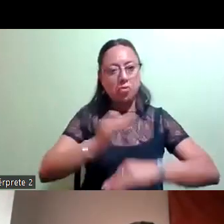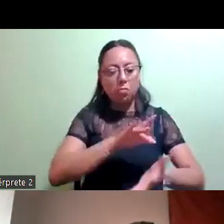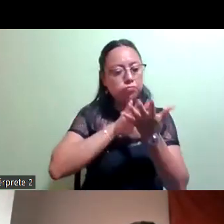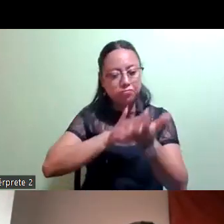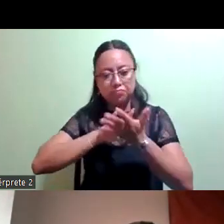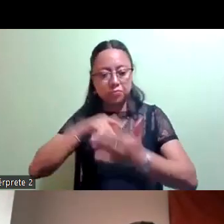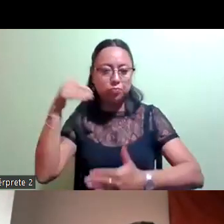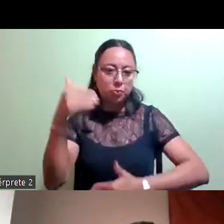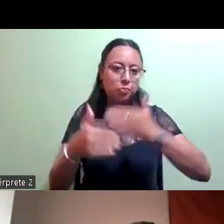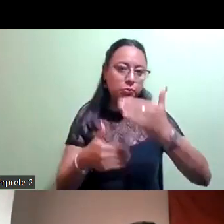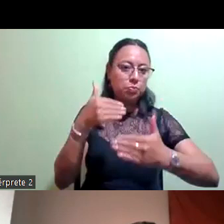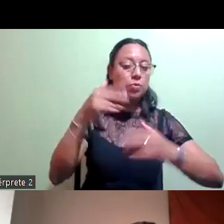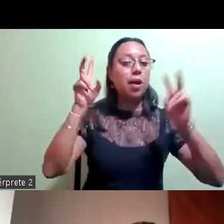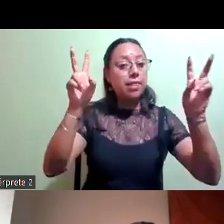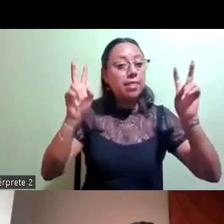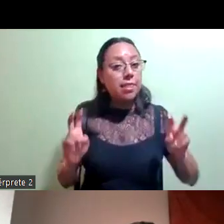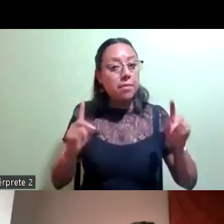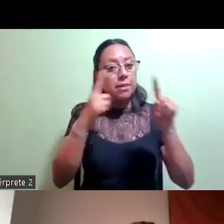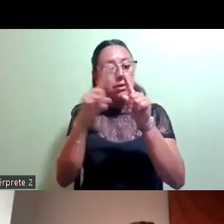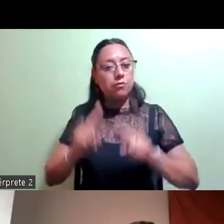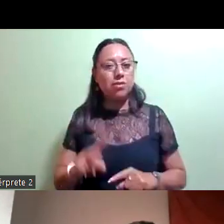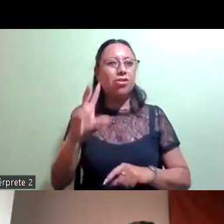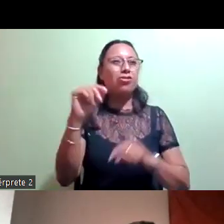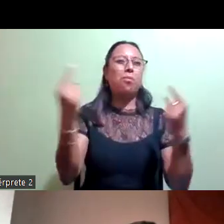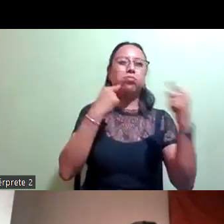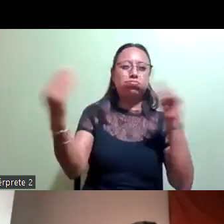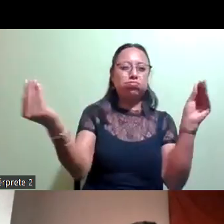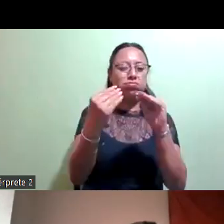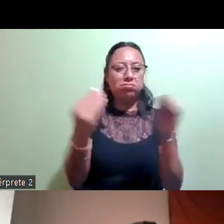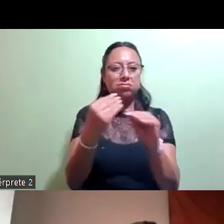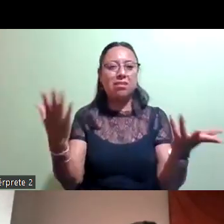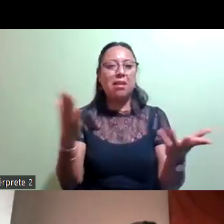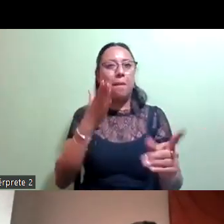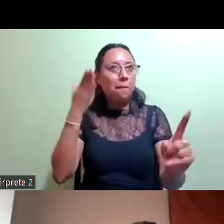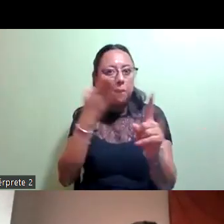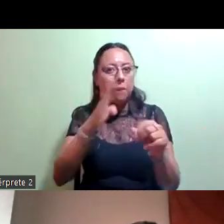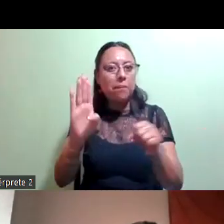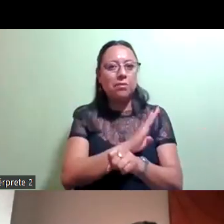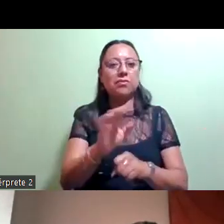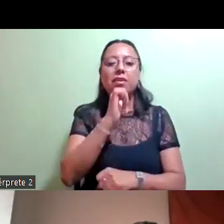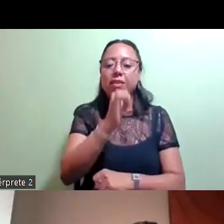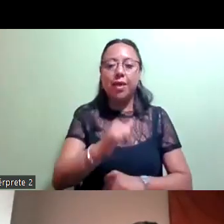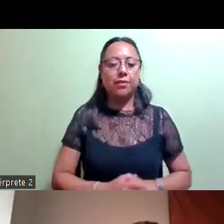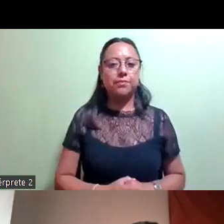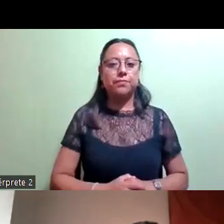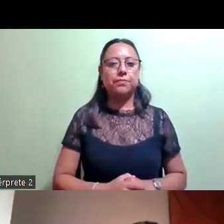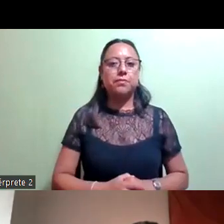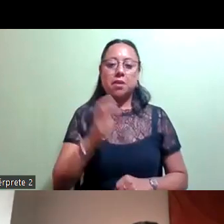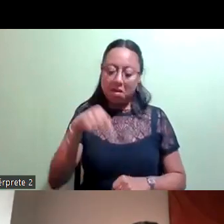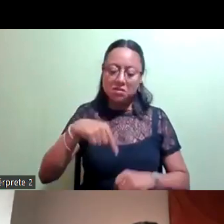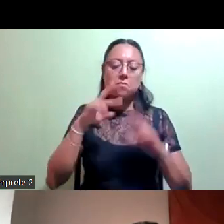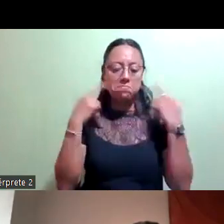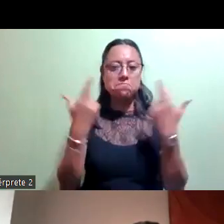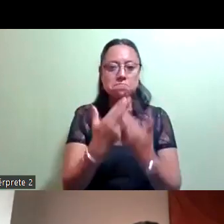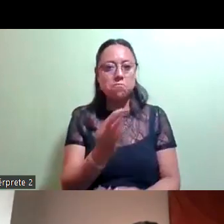temas y no en tanto debate a veces que no conduce a bienes públicos. Es una buena reunión, hay que